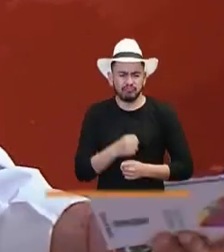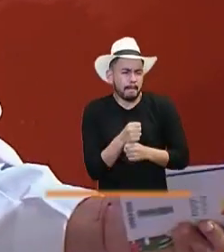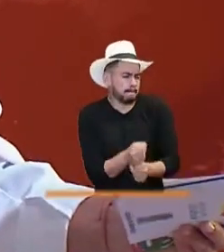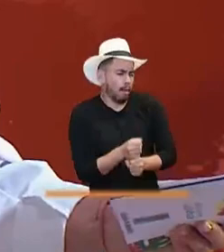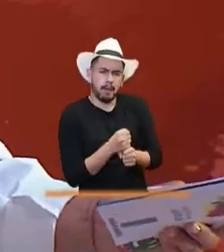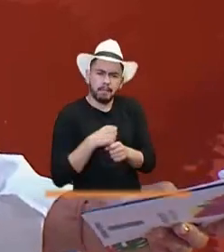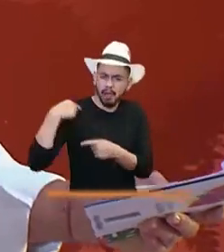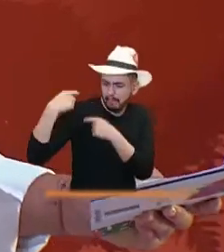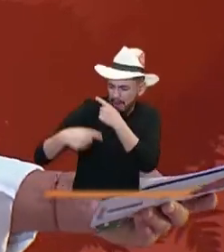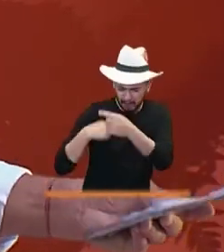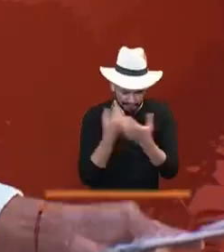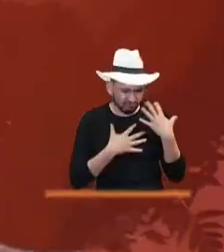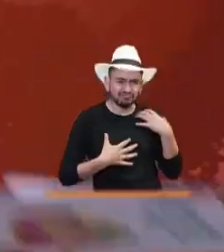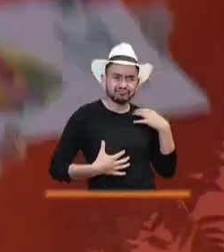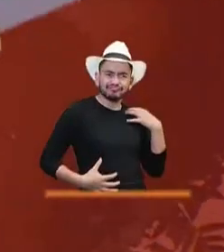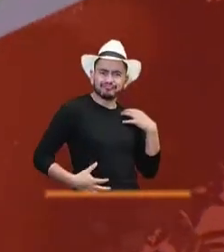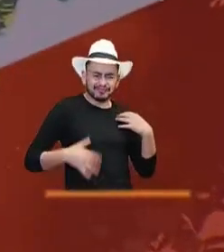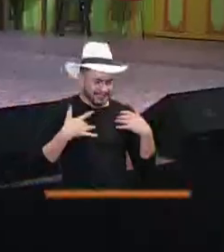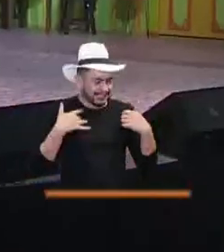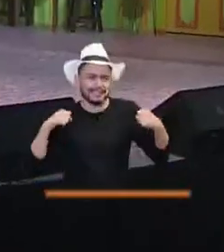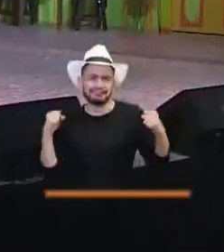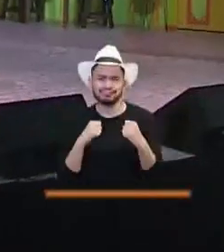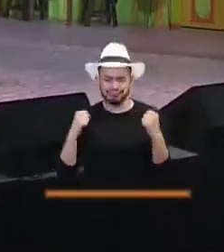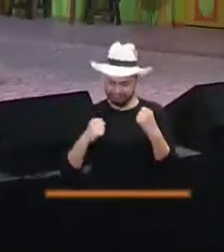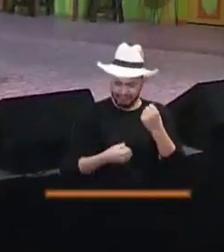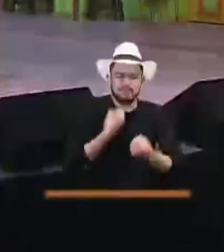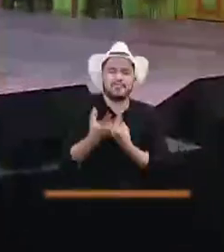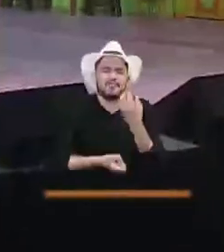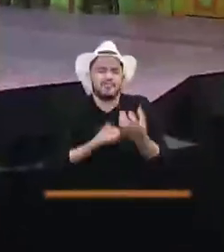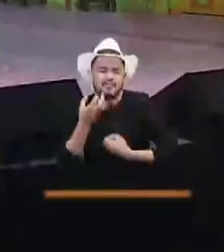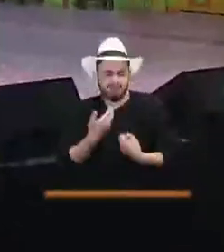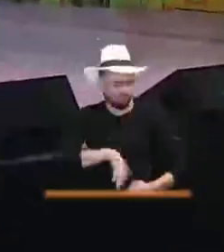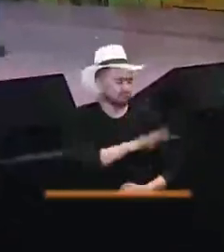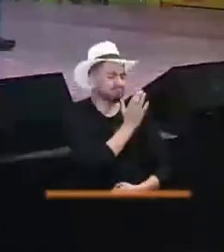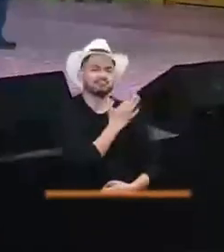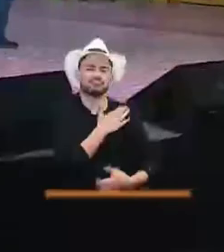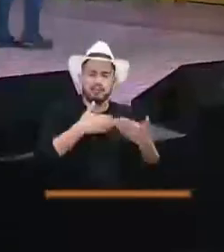y canto con mucha gana. ¡Trove! ¡Trove, compañero!